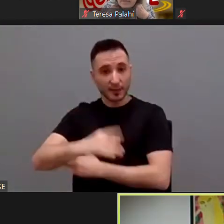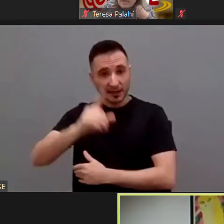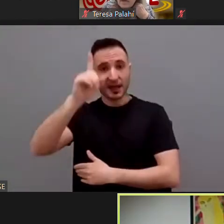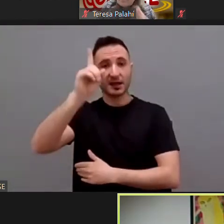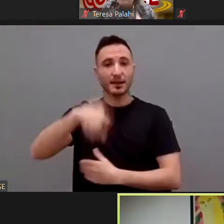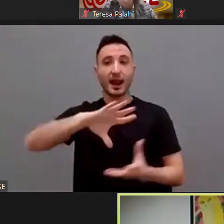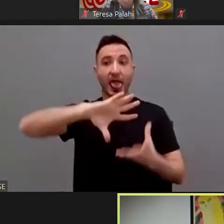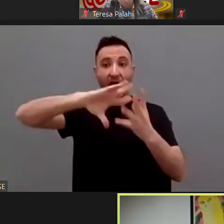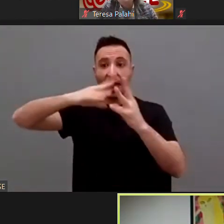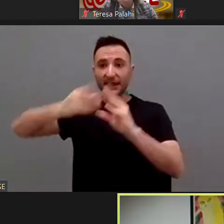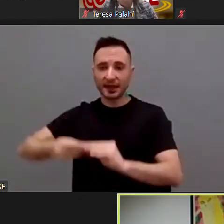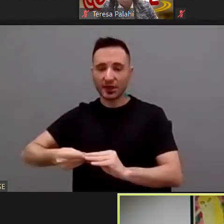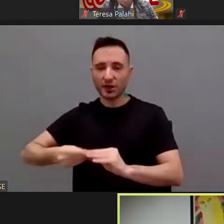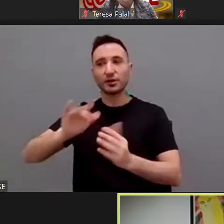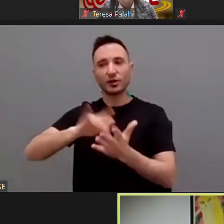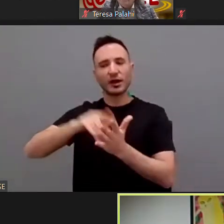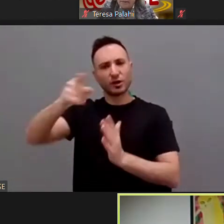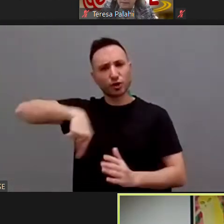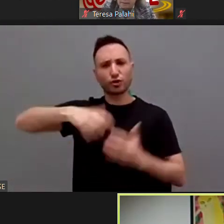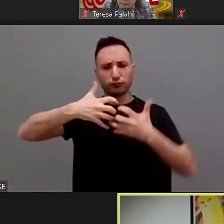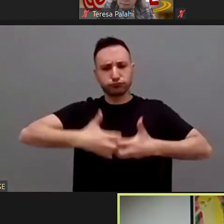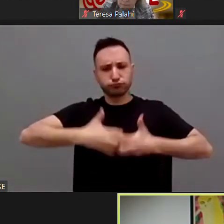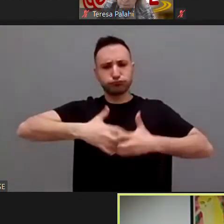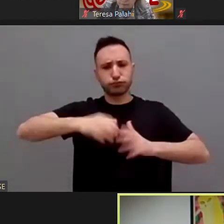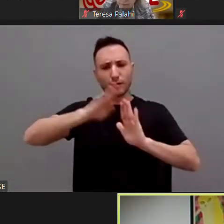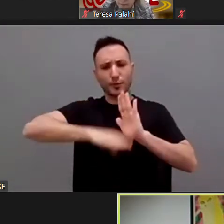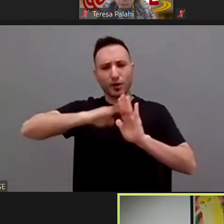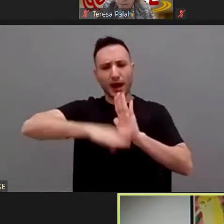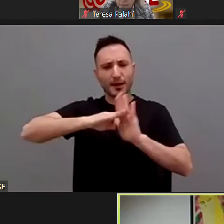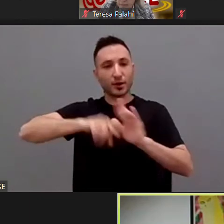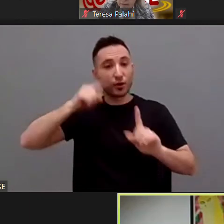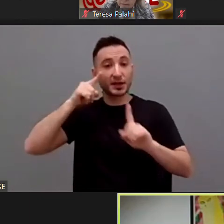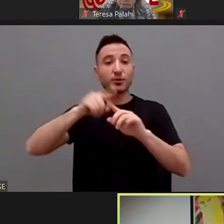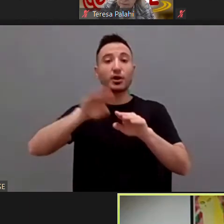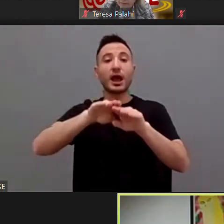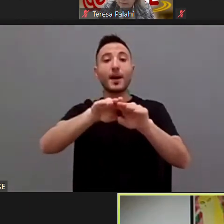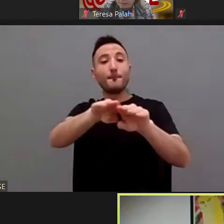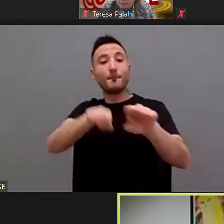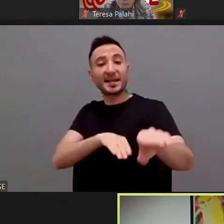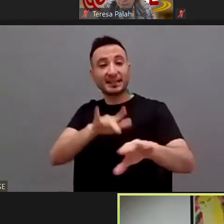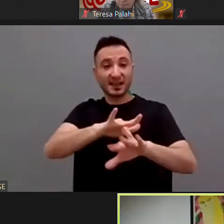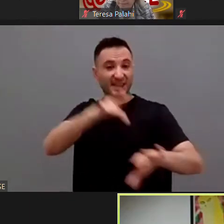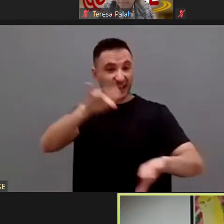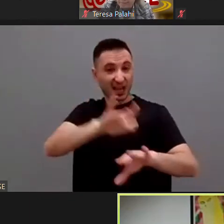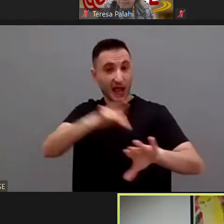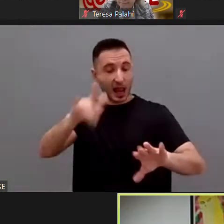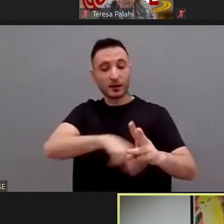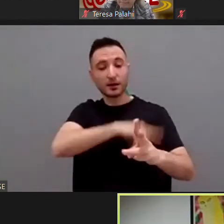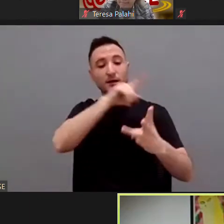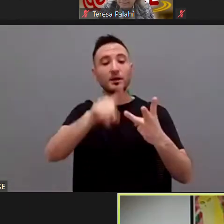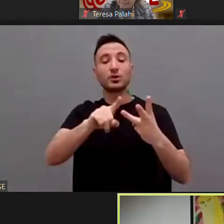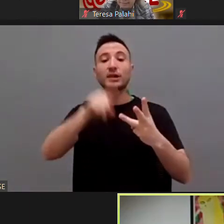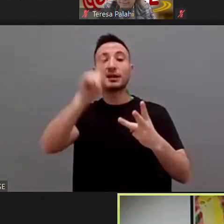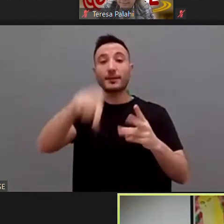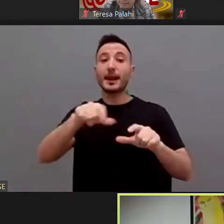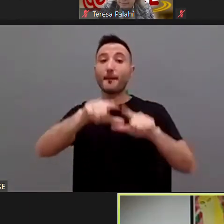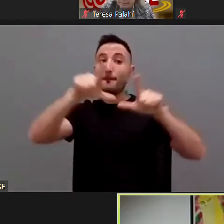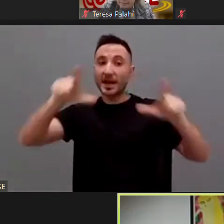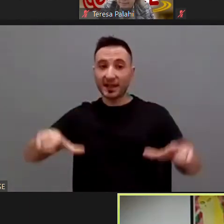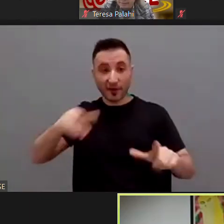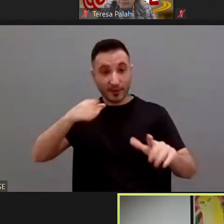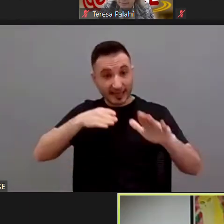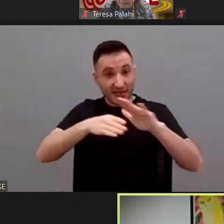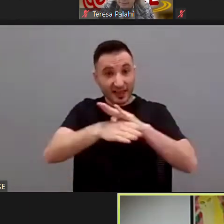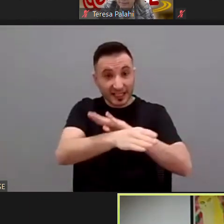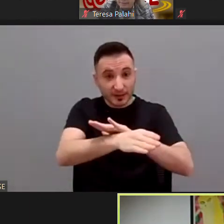estamos poniendo en marcha programas relacionados con la brecha digital. Luego está todo el tema de la accesibilidad de las plataformas, las herramientas que se